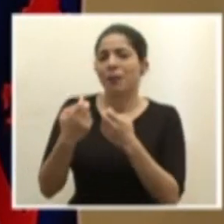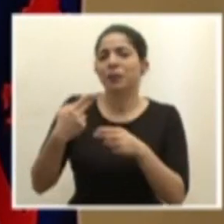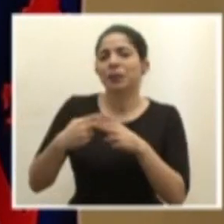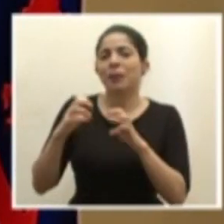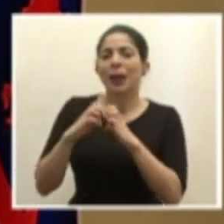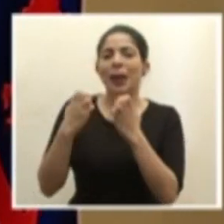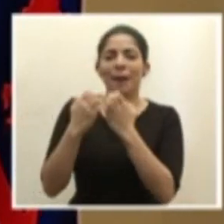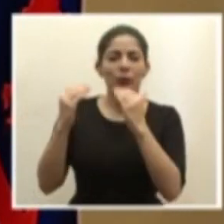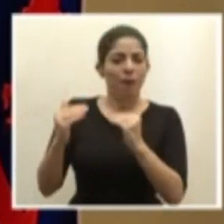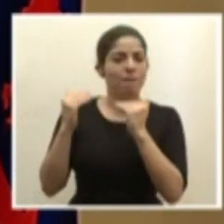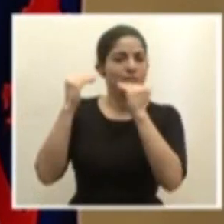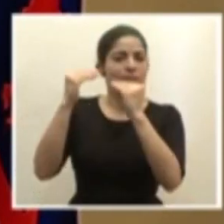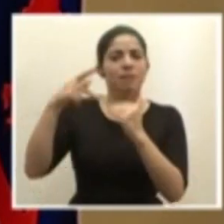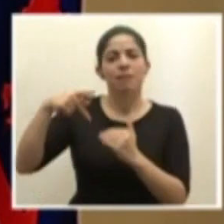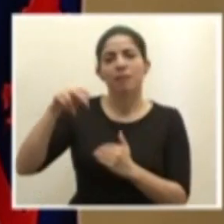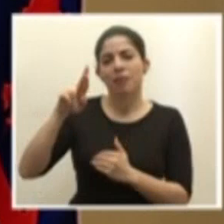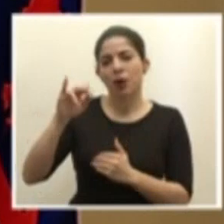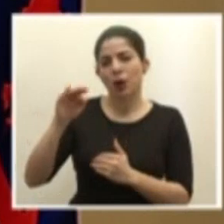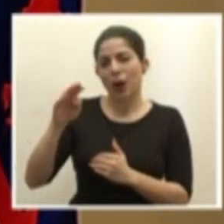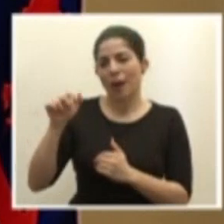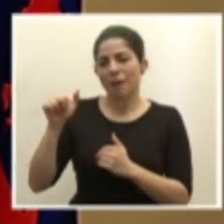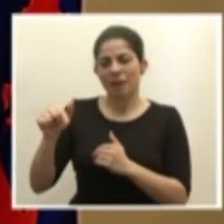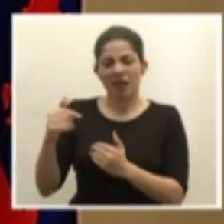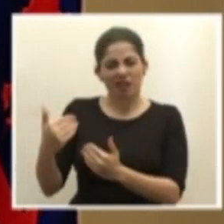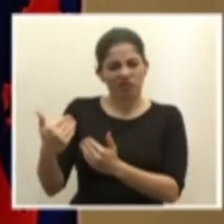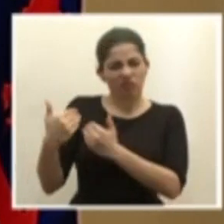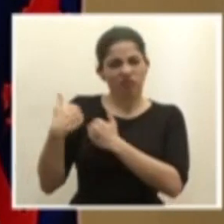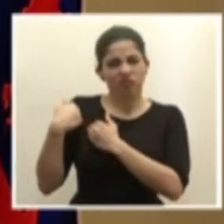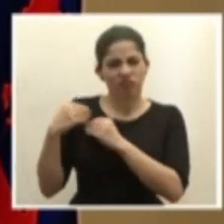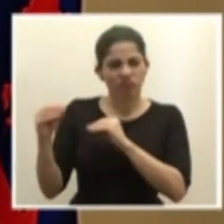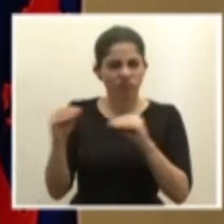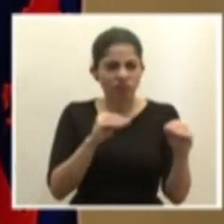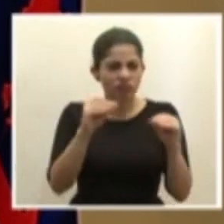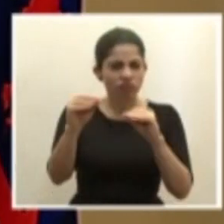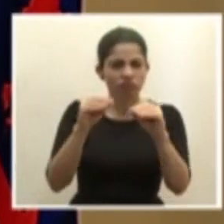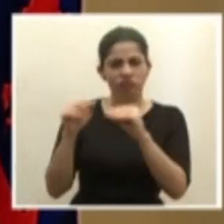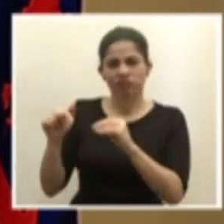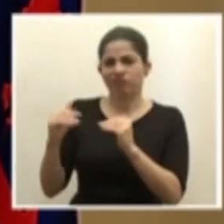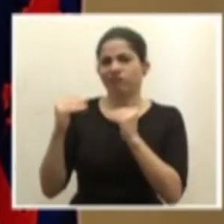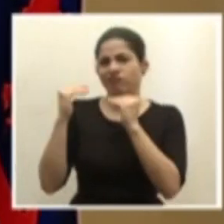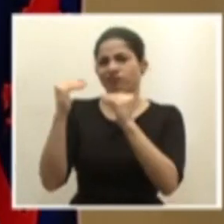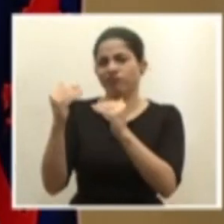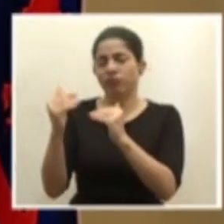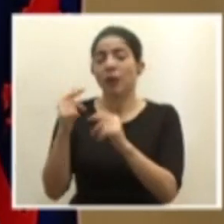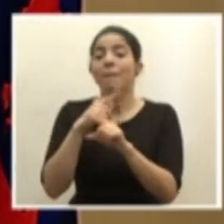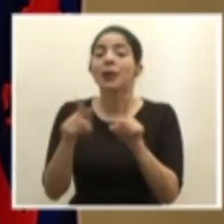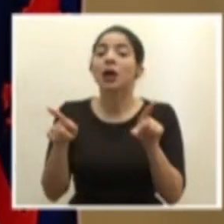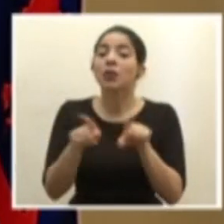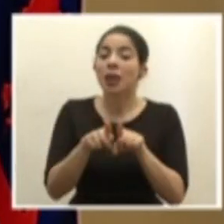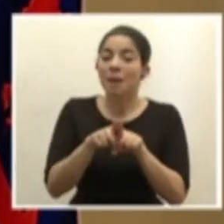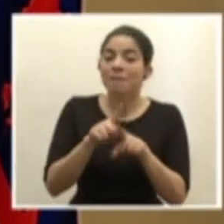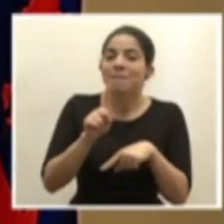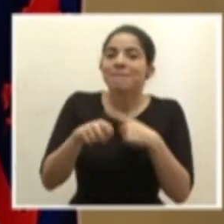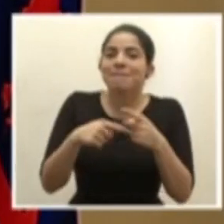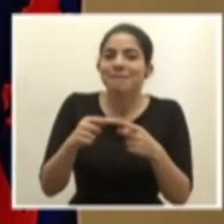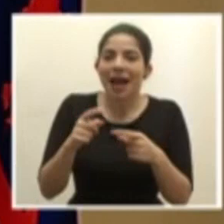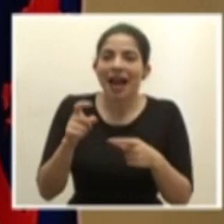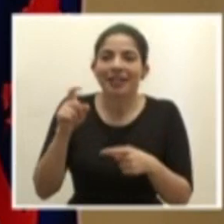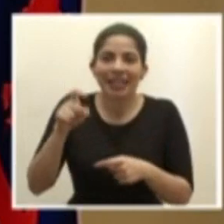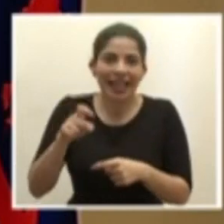equipo Prime, que está especializado en esos traslados, pero también va a aumentar el